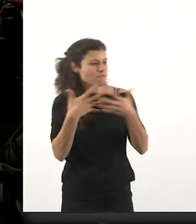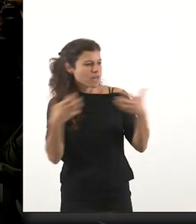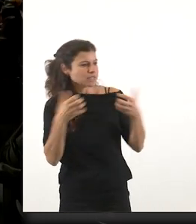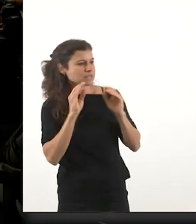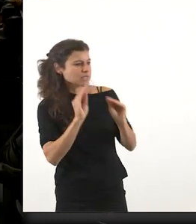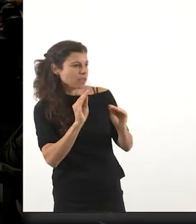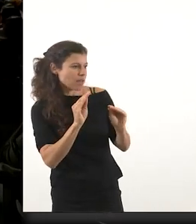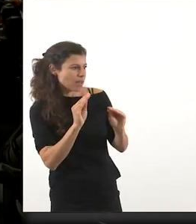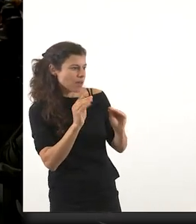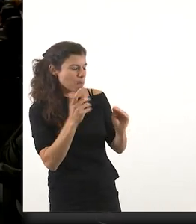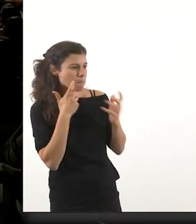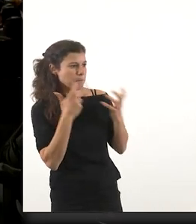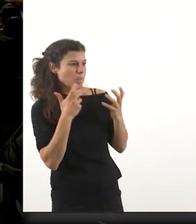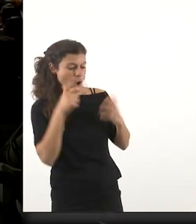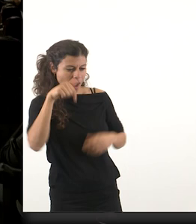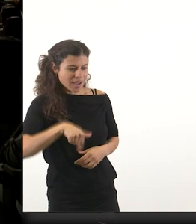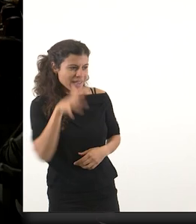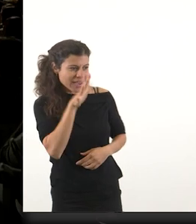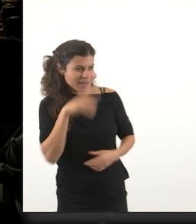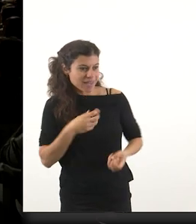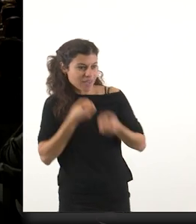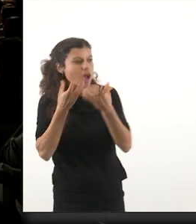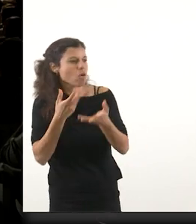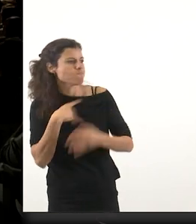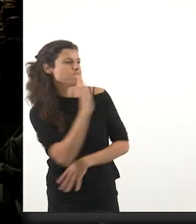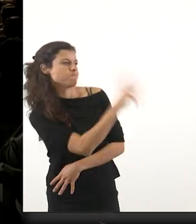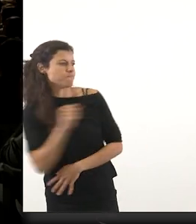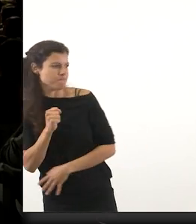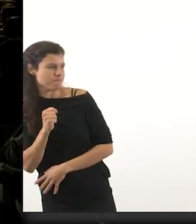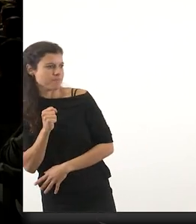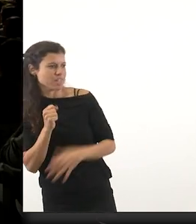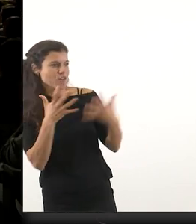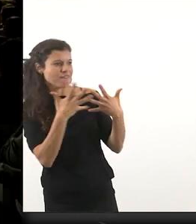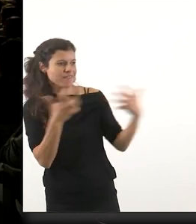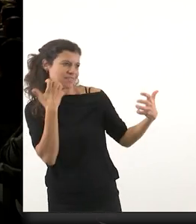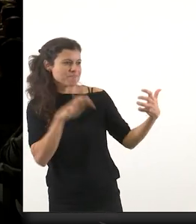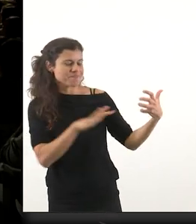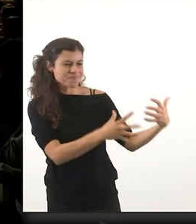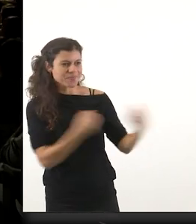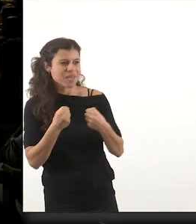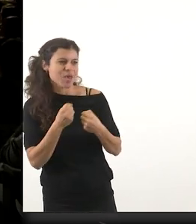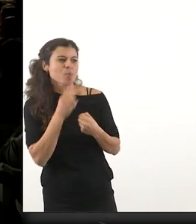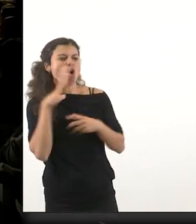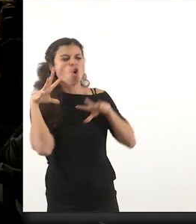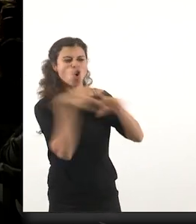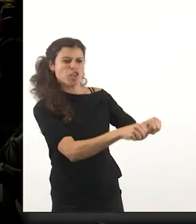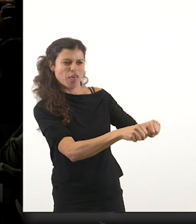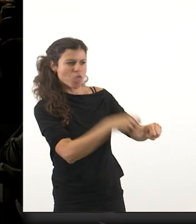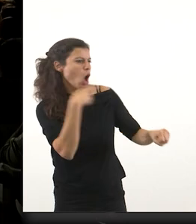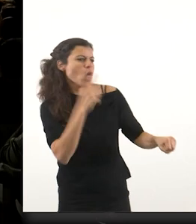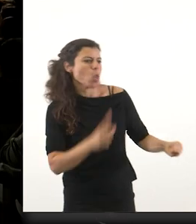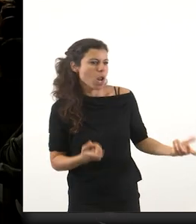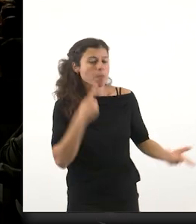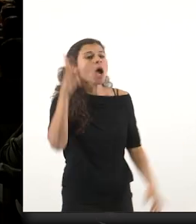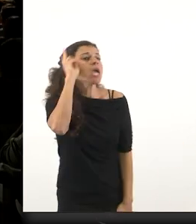monólogo en la Sala Paul de Jerez, pues te la voy a colonizar. Que la colonización no duele. Iván, tú te miras en el espejo, ¿cómo hacen los